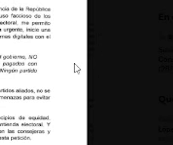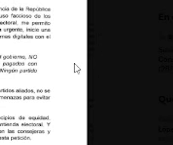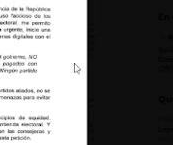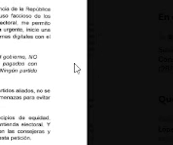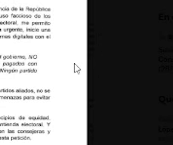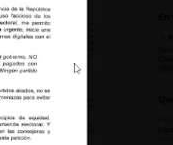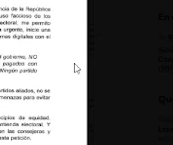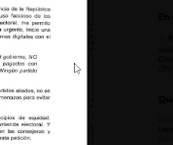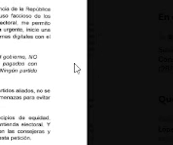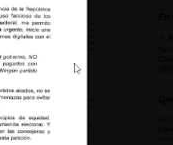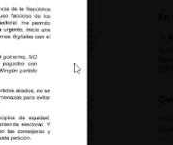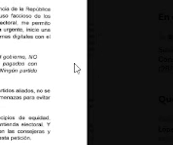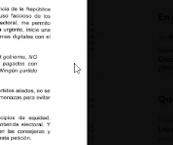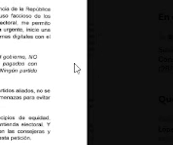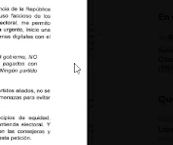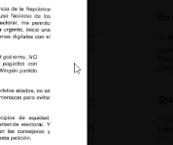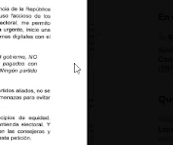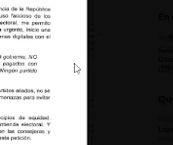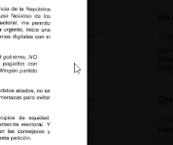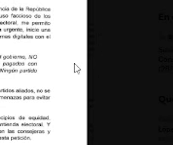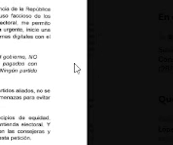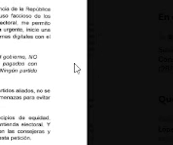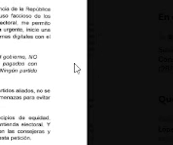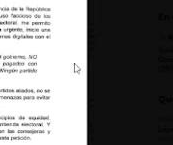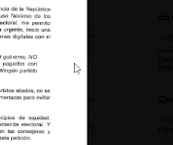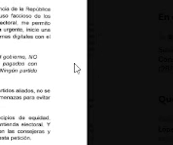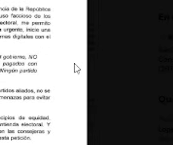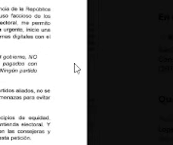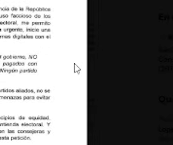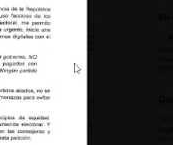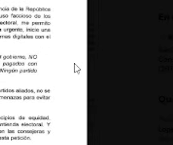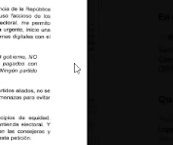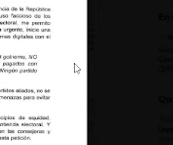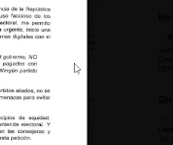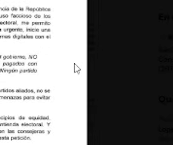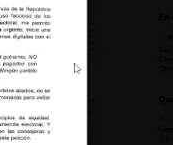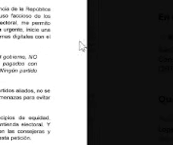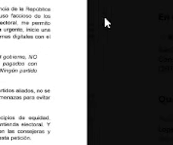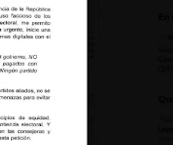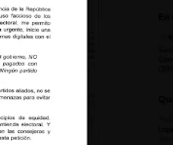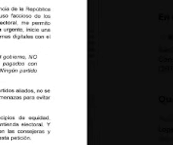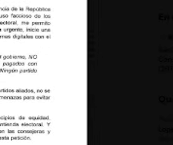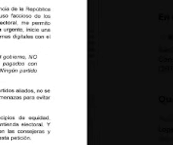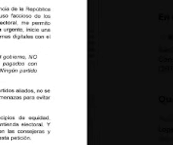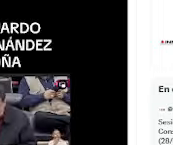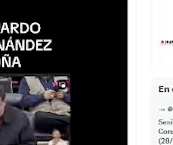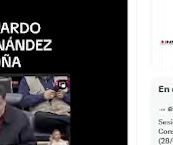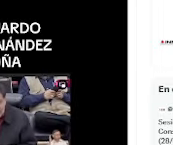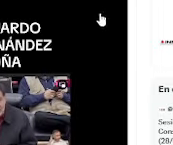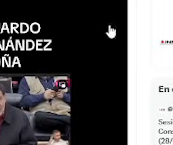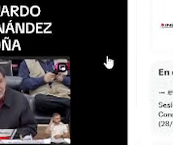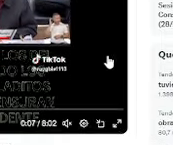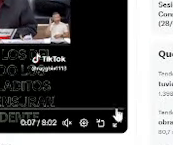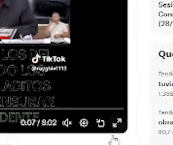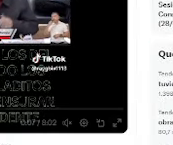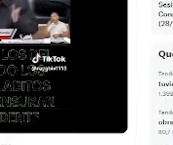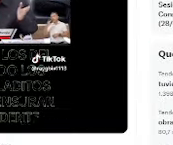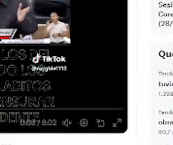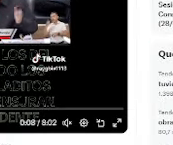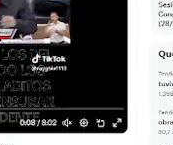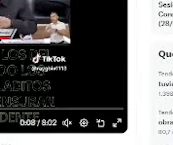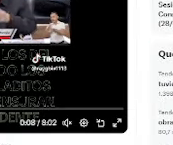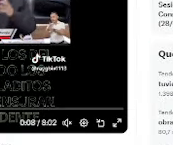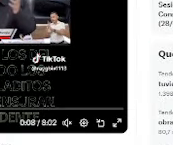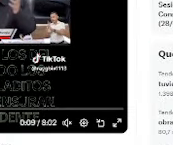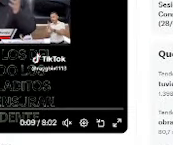planes de gobierno, sino en dinero y amenazas para evitar que voten por la coalición que hoy encabezó. Pues discúlpenme, pero Morena